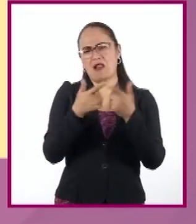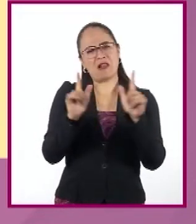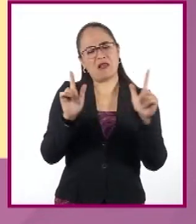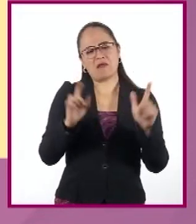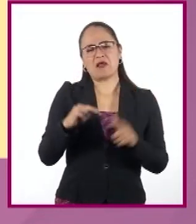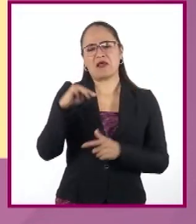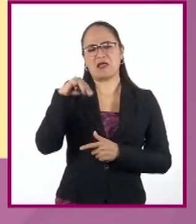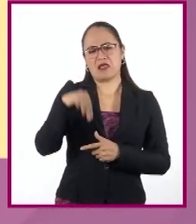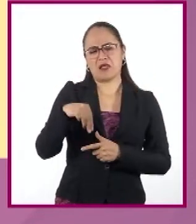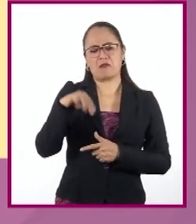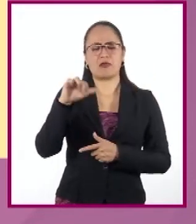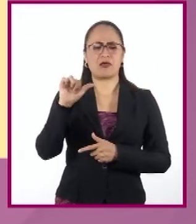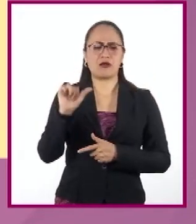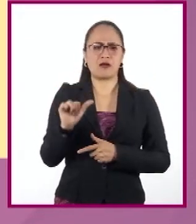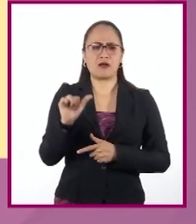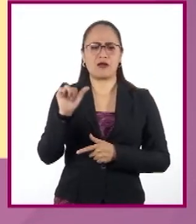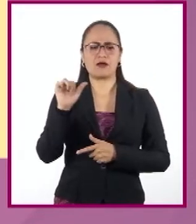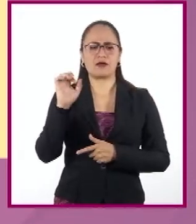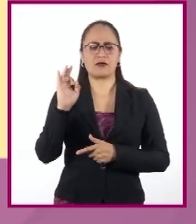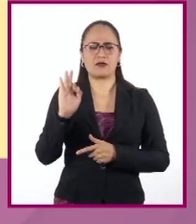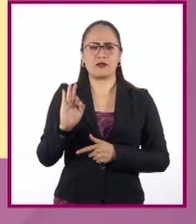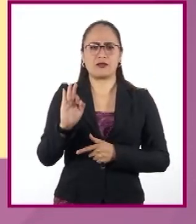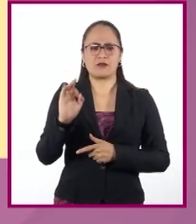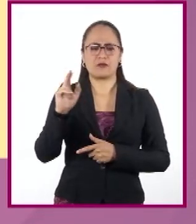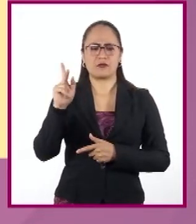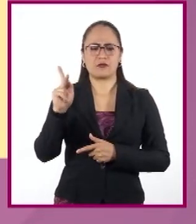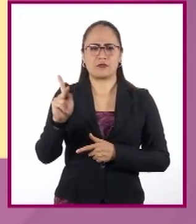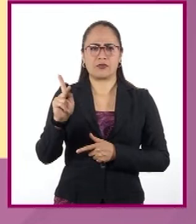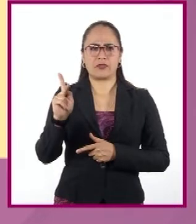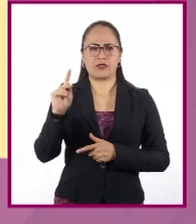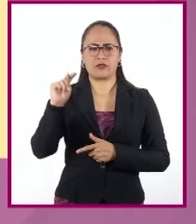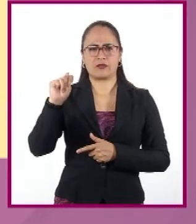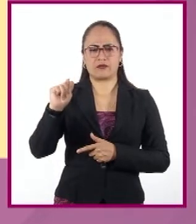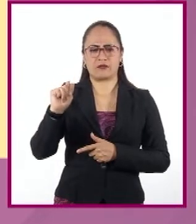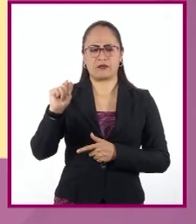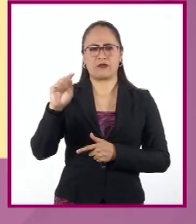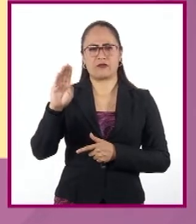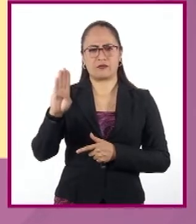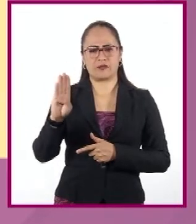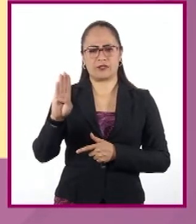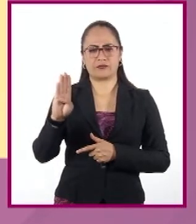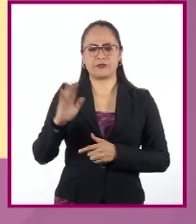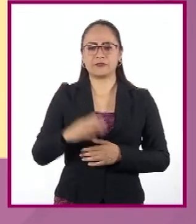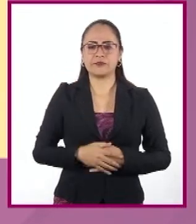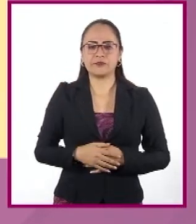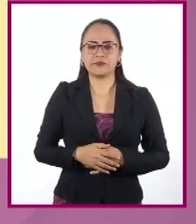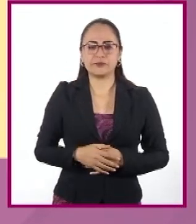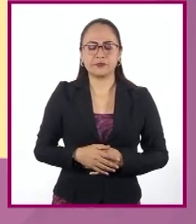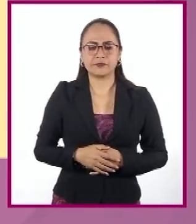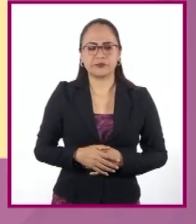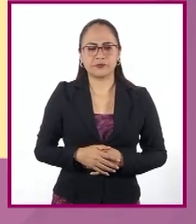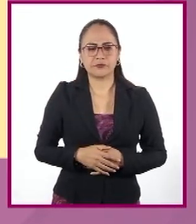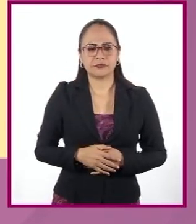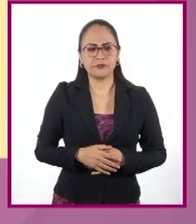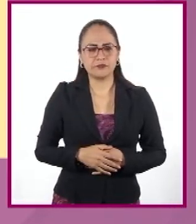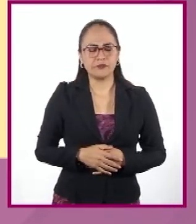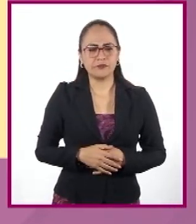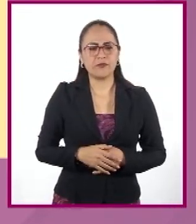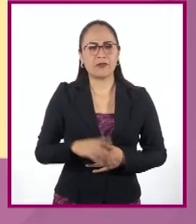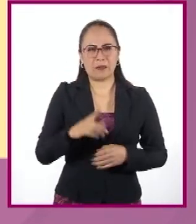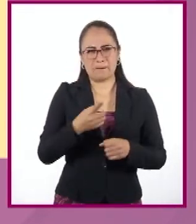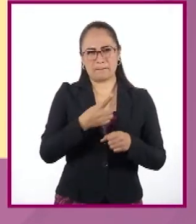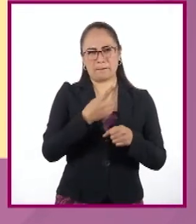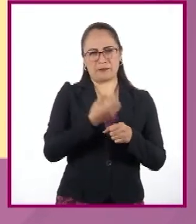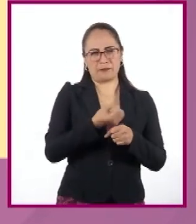alfabeto, como M, A, F, P, T, B. En la primaria,